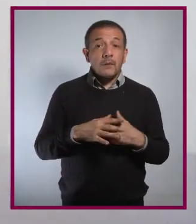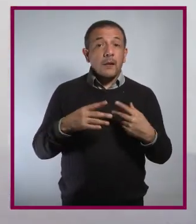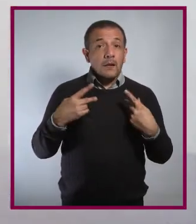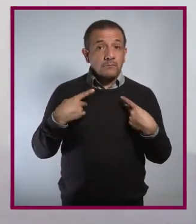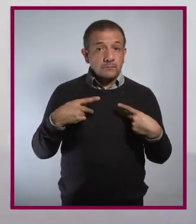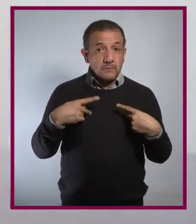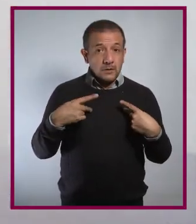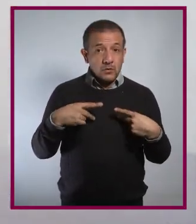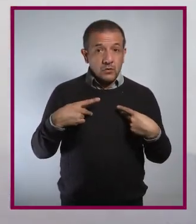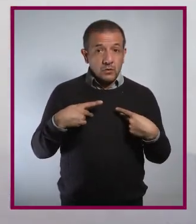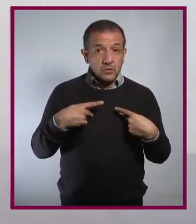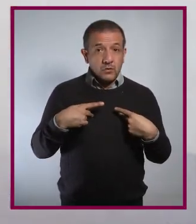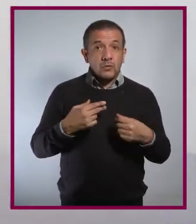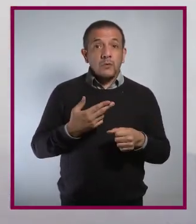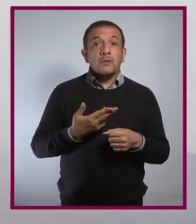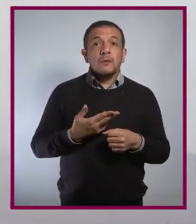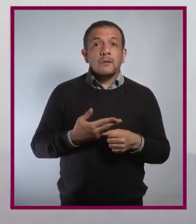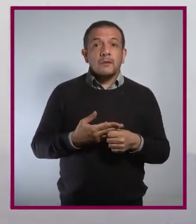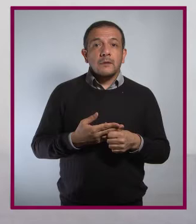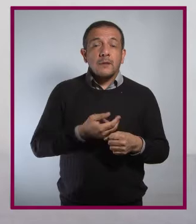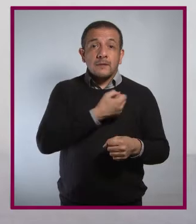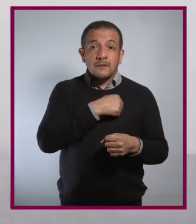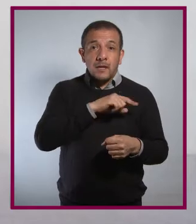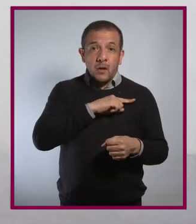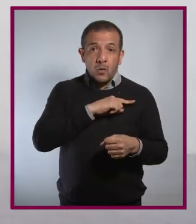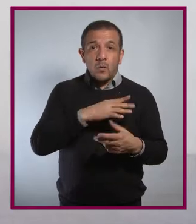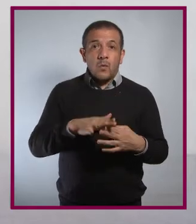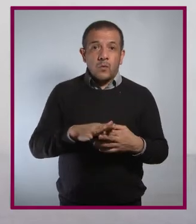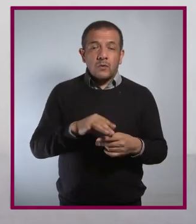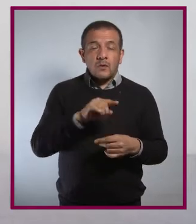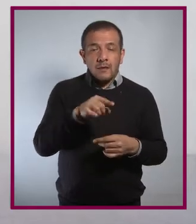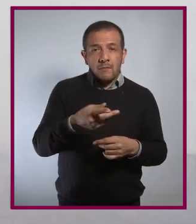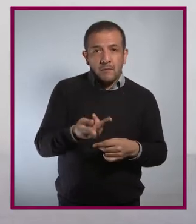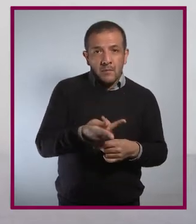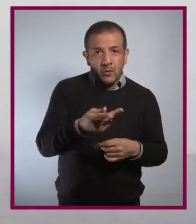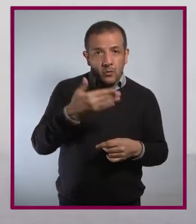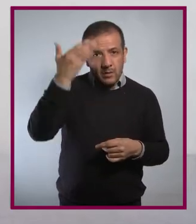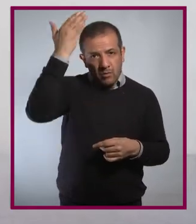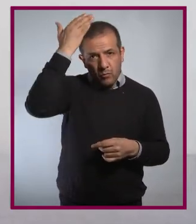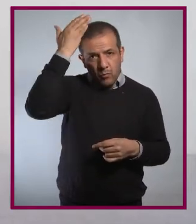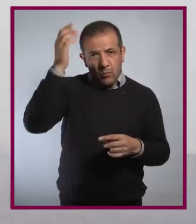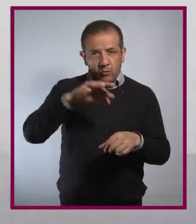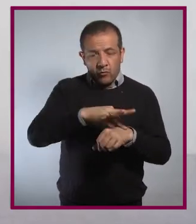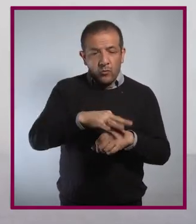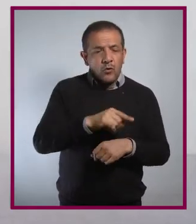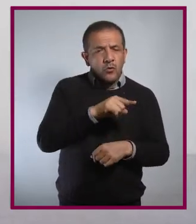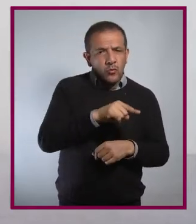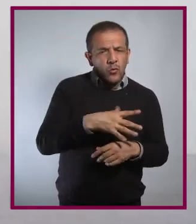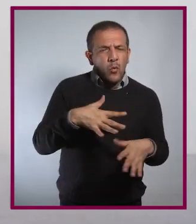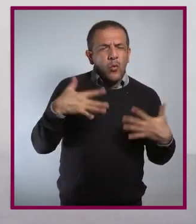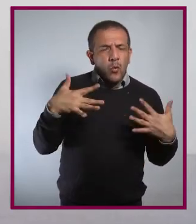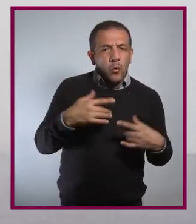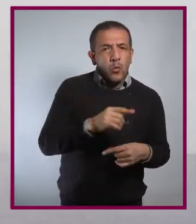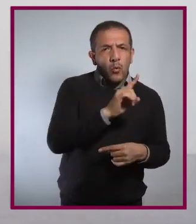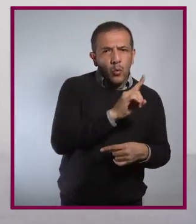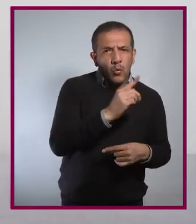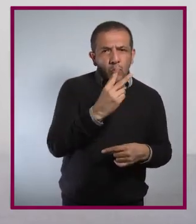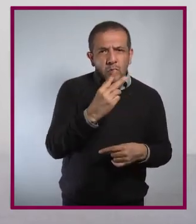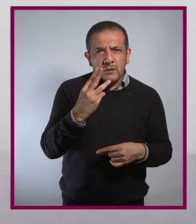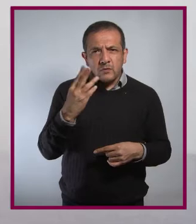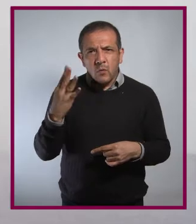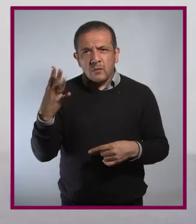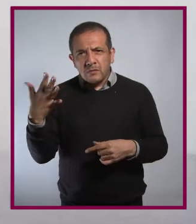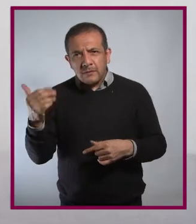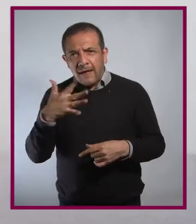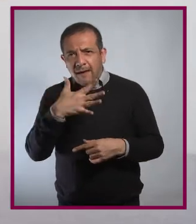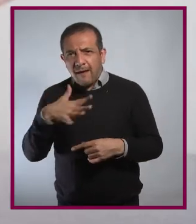El personal de salud puede preguntar: describa su dolor del 1 al 10. Esta gráfica te puede ayudar a calcular cuánto